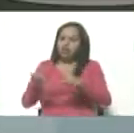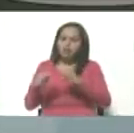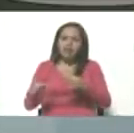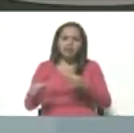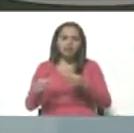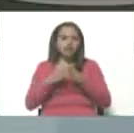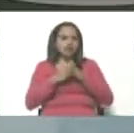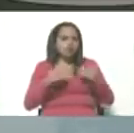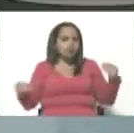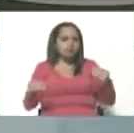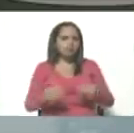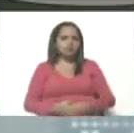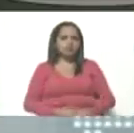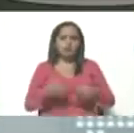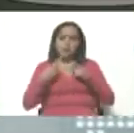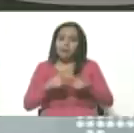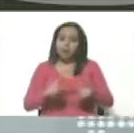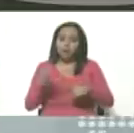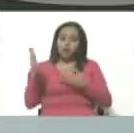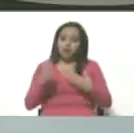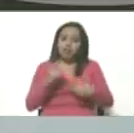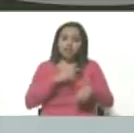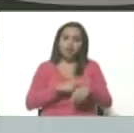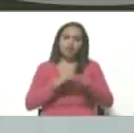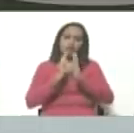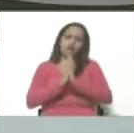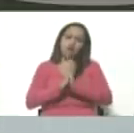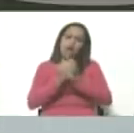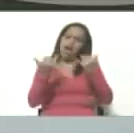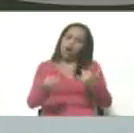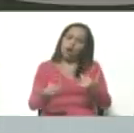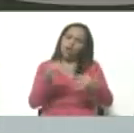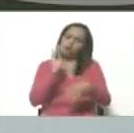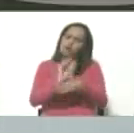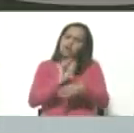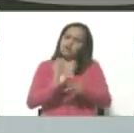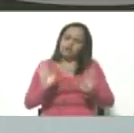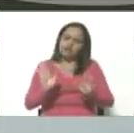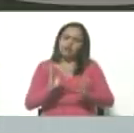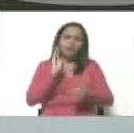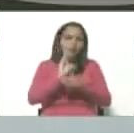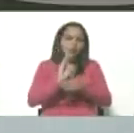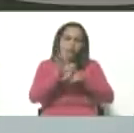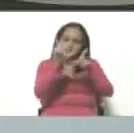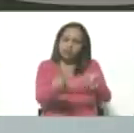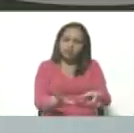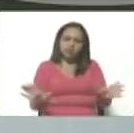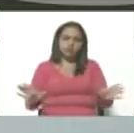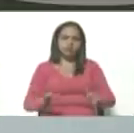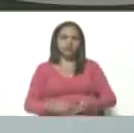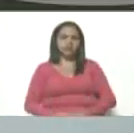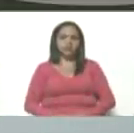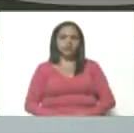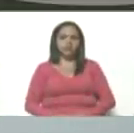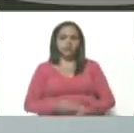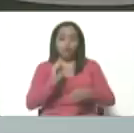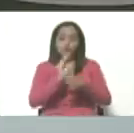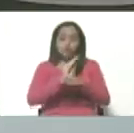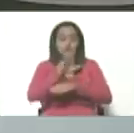y real. Pero mientras llega ese tiempo, por favor, cuídense. Cuídense, cuídense.